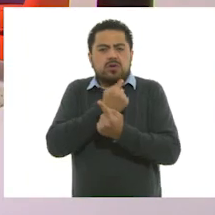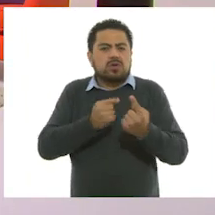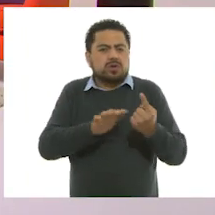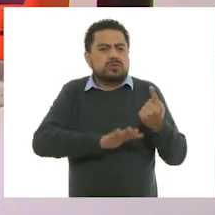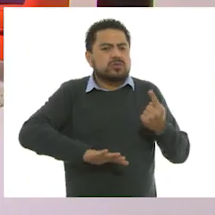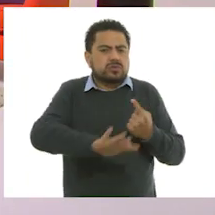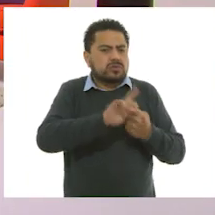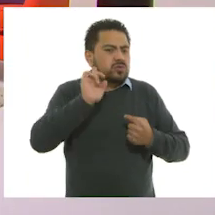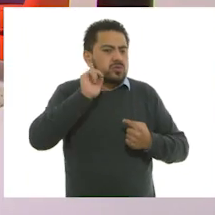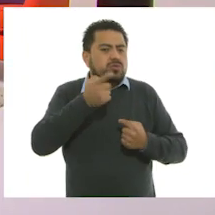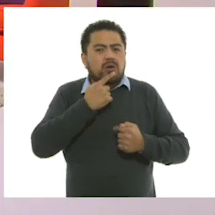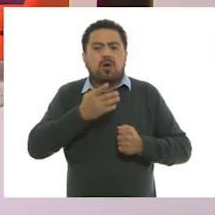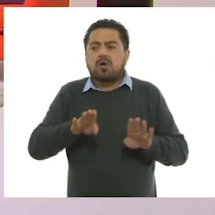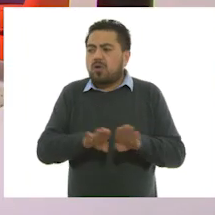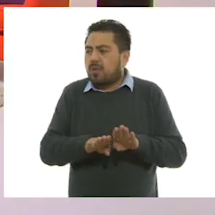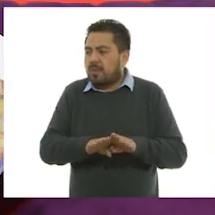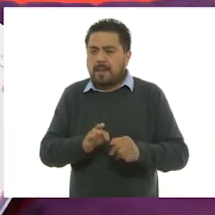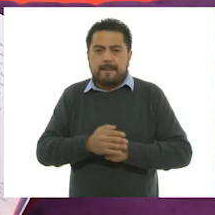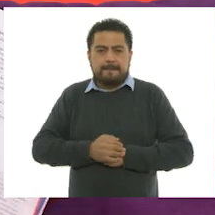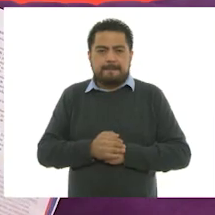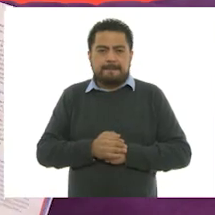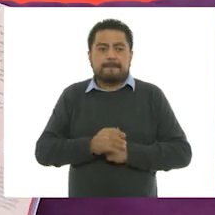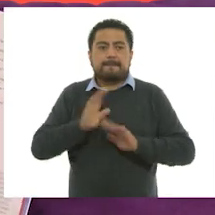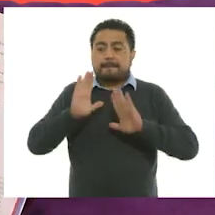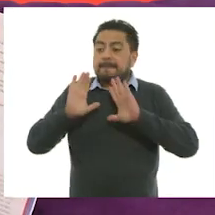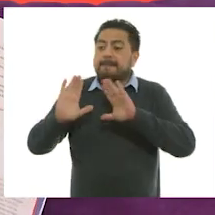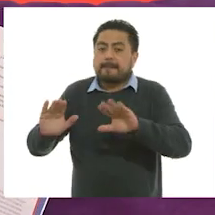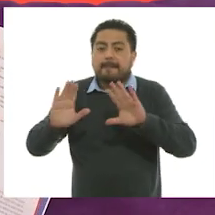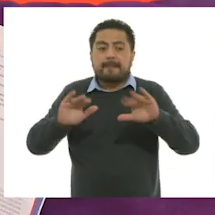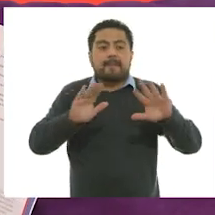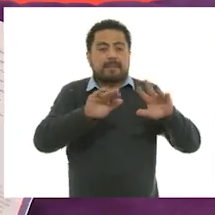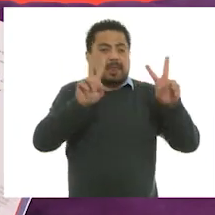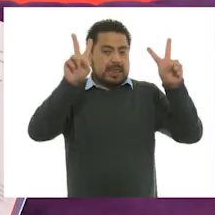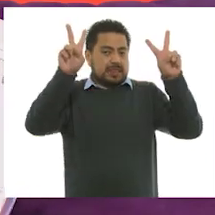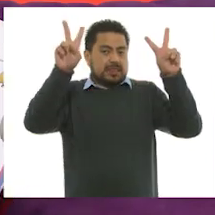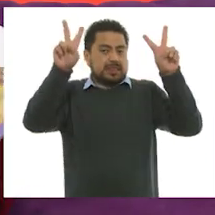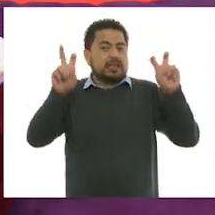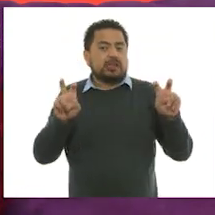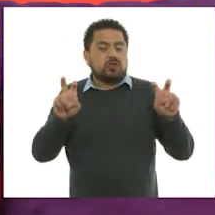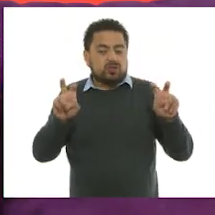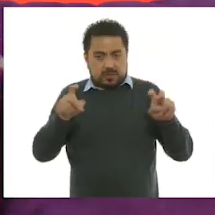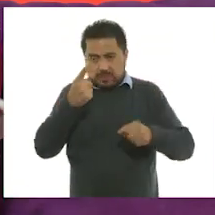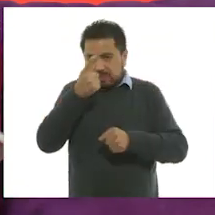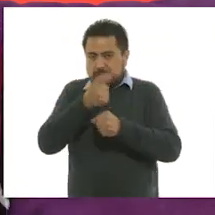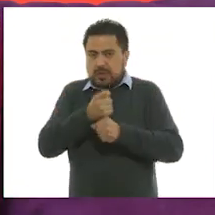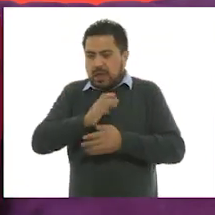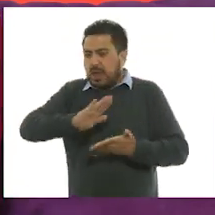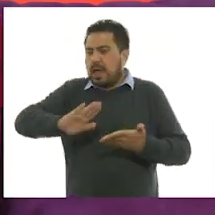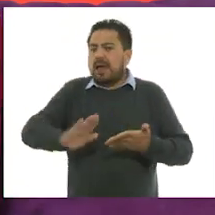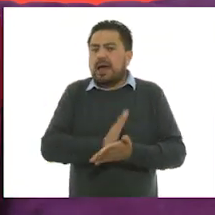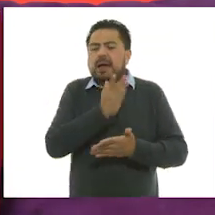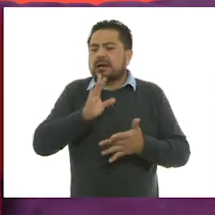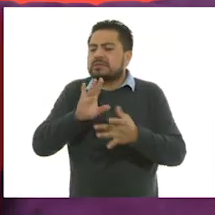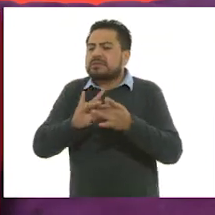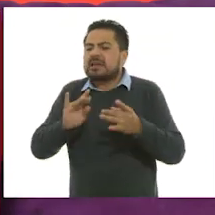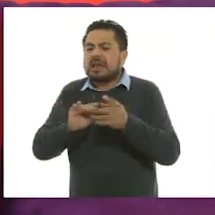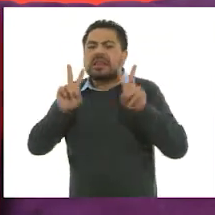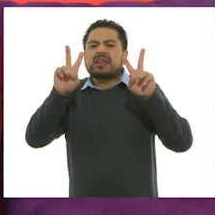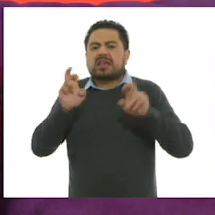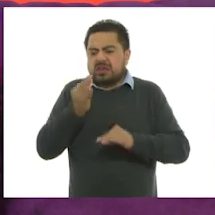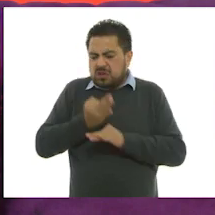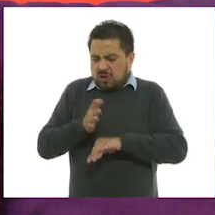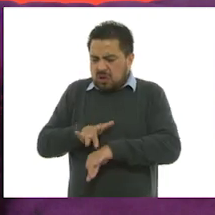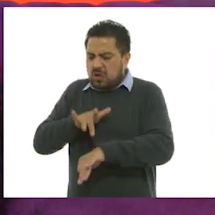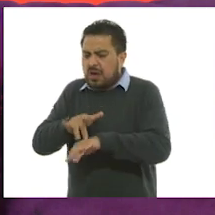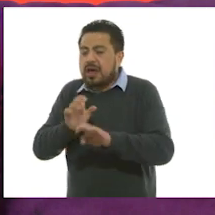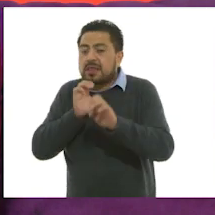niños sordos? Les enseñaremos el título de la práctica social, además de mencionarles que el tema a trabajar es